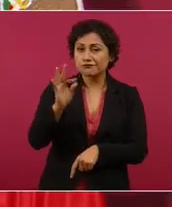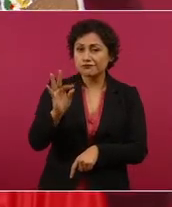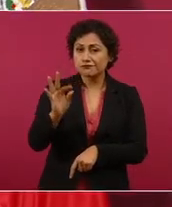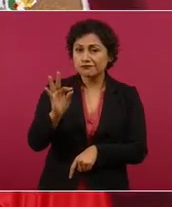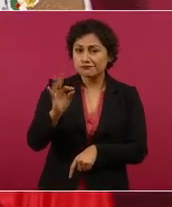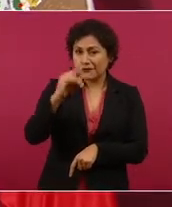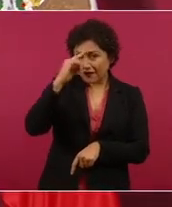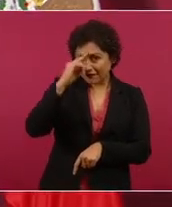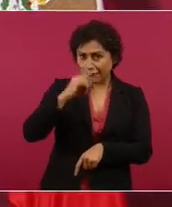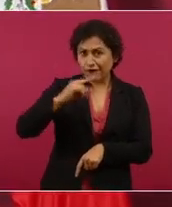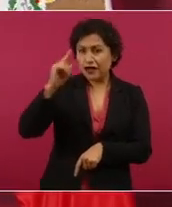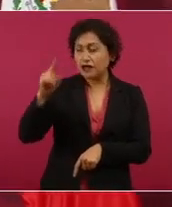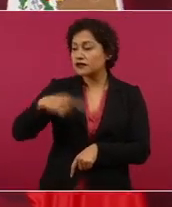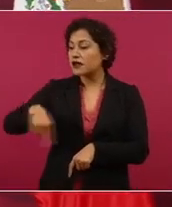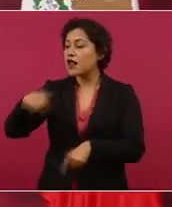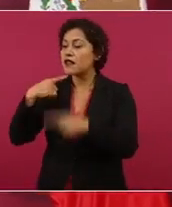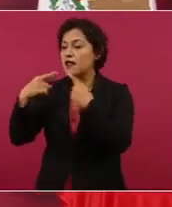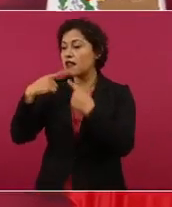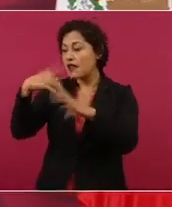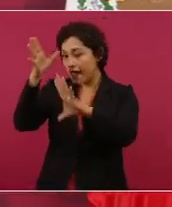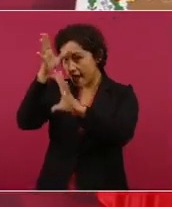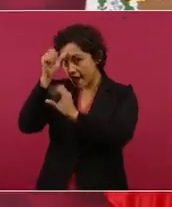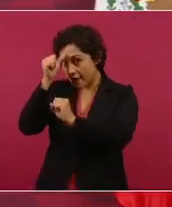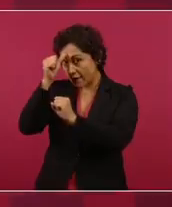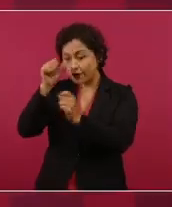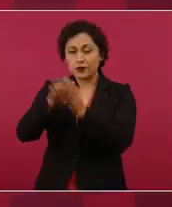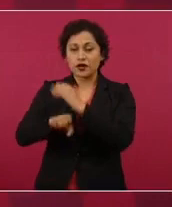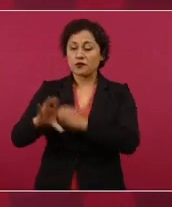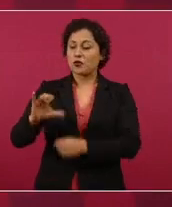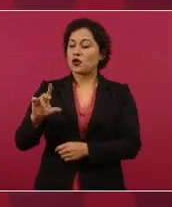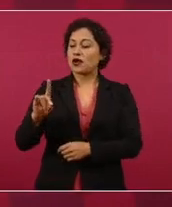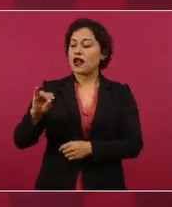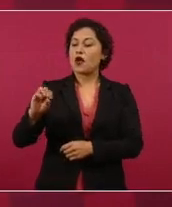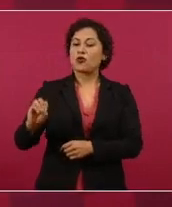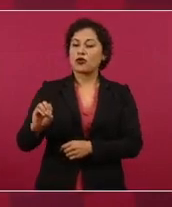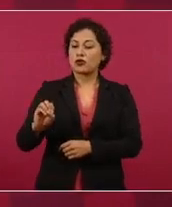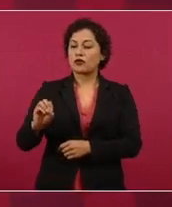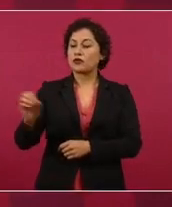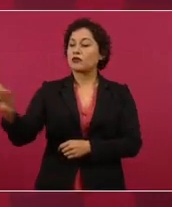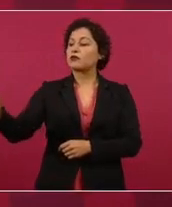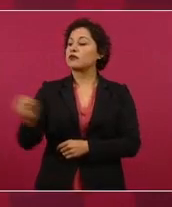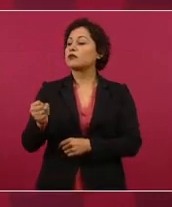¿Que se van a poner de acuerdo? ¿Que va a decir este Claudio? Va a ser este.